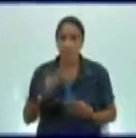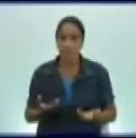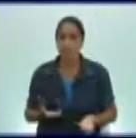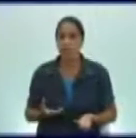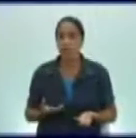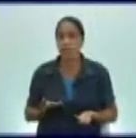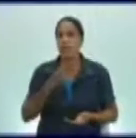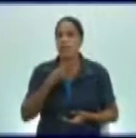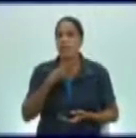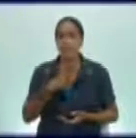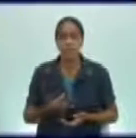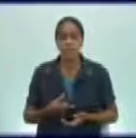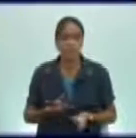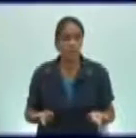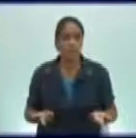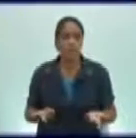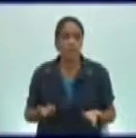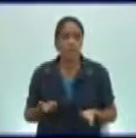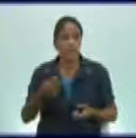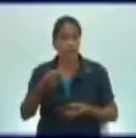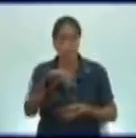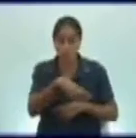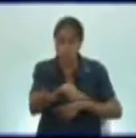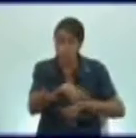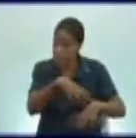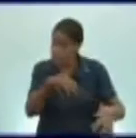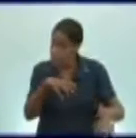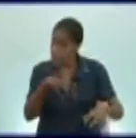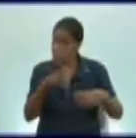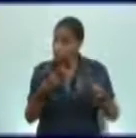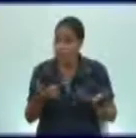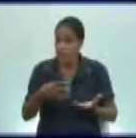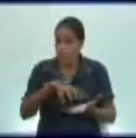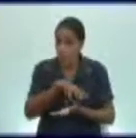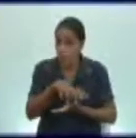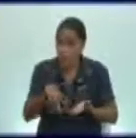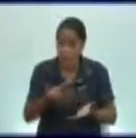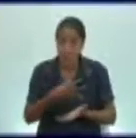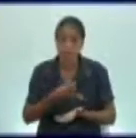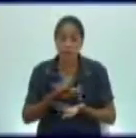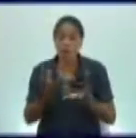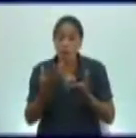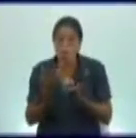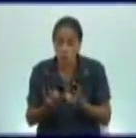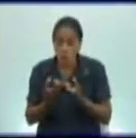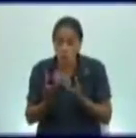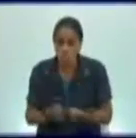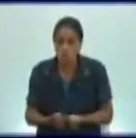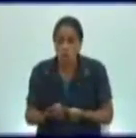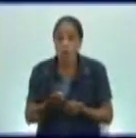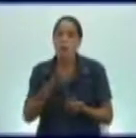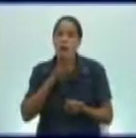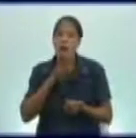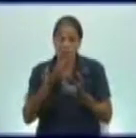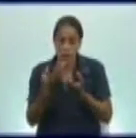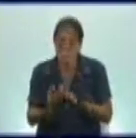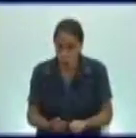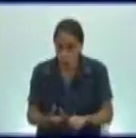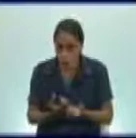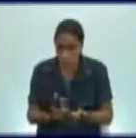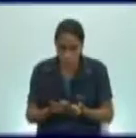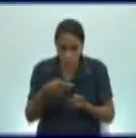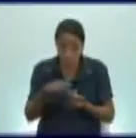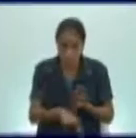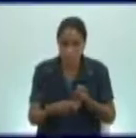el ejemplo de que estos animales se encuentran en lugares húmedos y la presencia de estar en lugares húmedos y